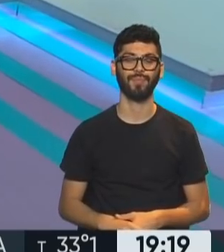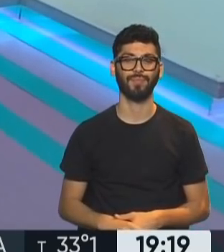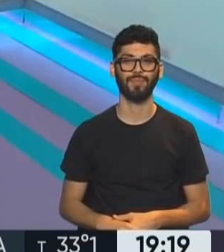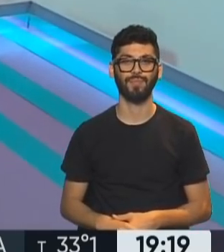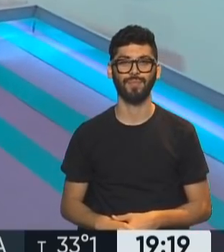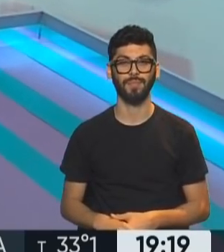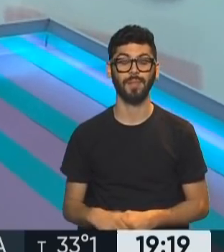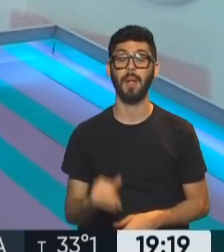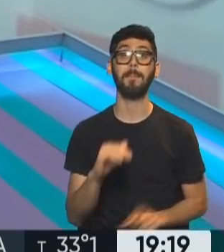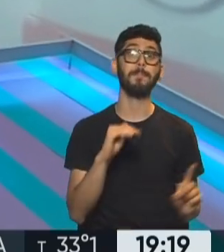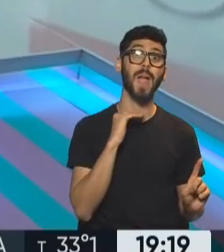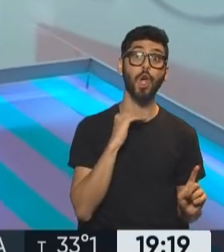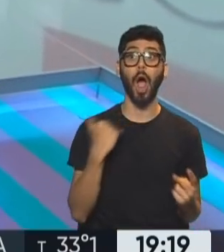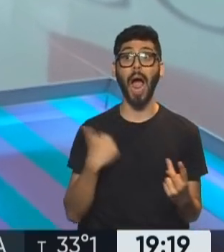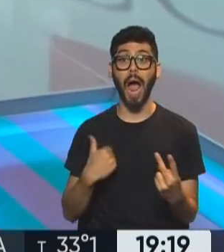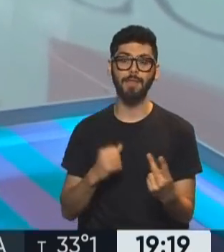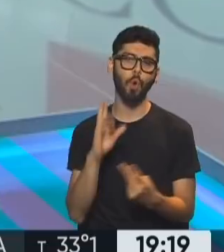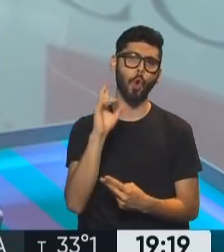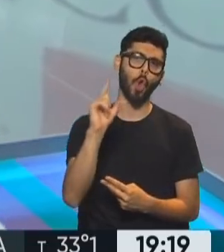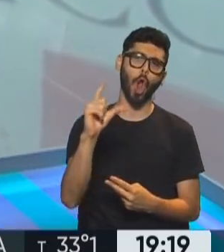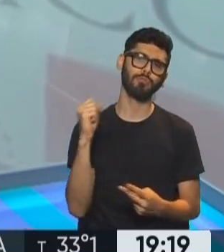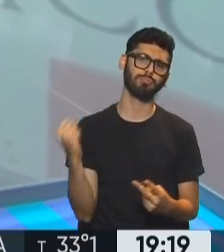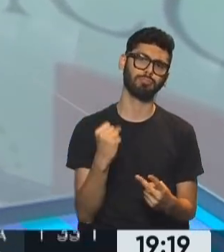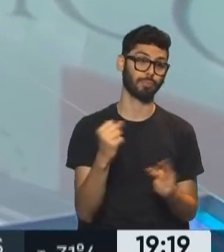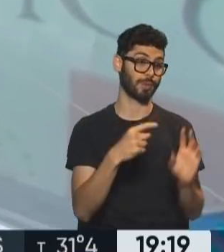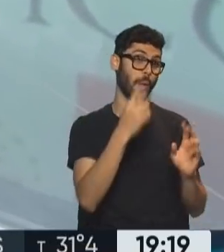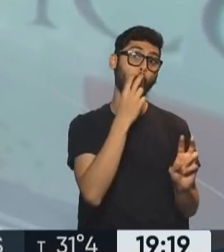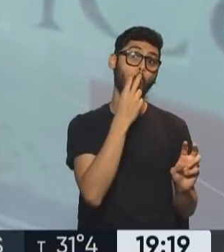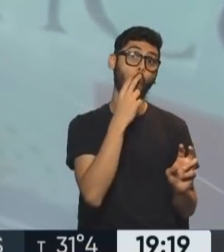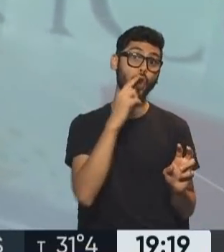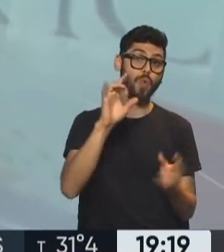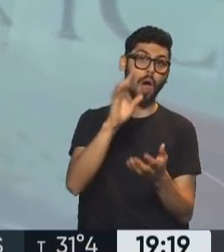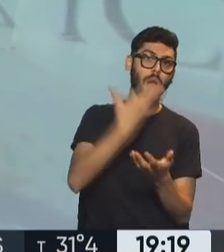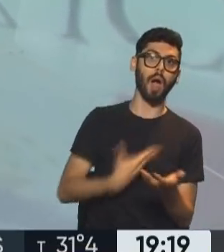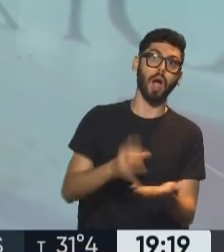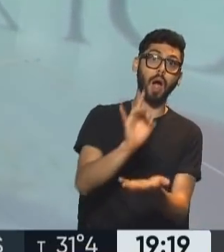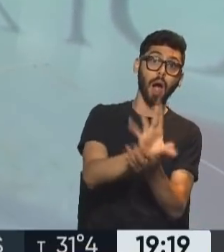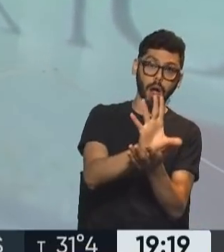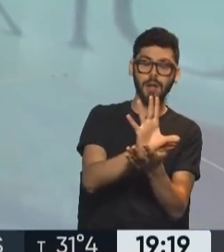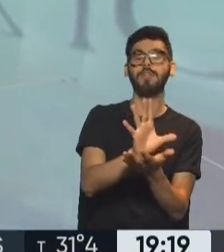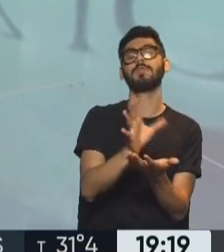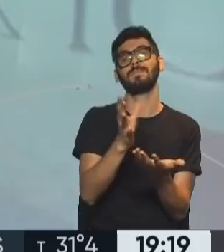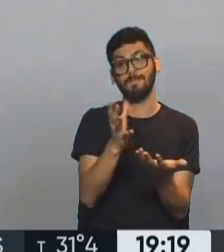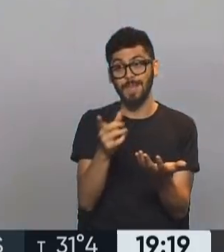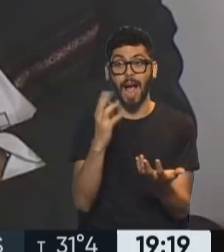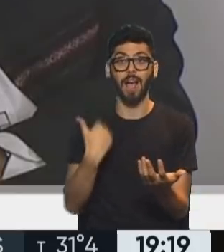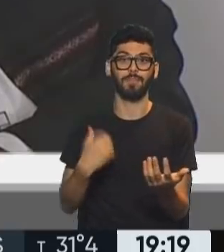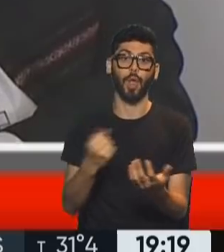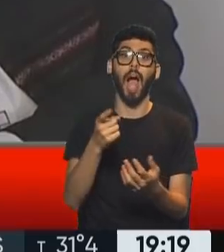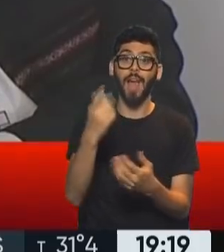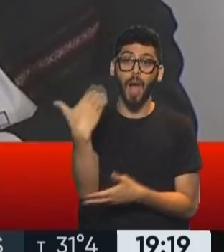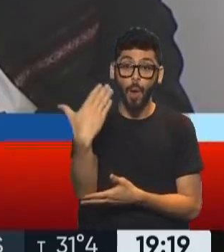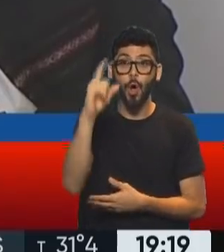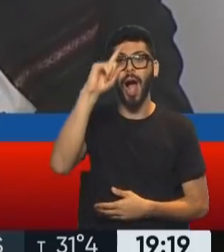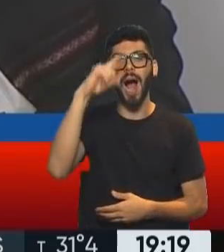El rol de México y de Argentina fue fundamental tras el golpe de Estado en Bolivia. Volvemos a la Embajada de México, en donde en este momento habla el presidente